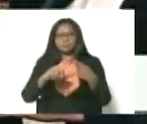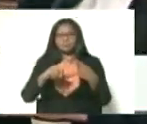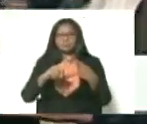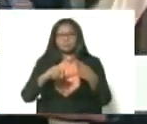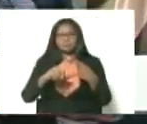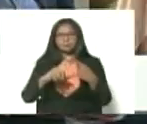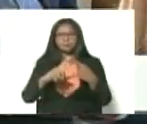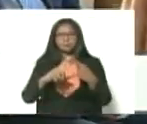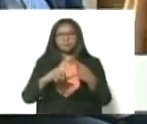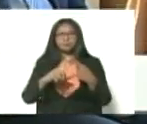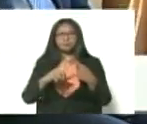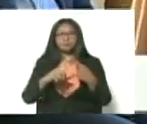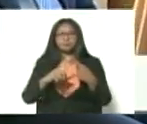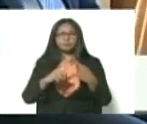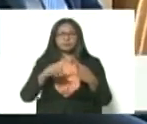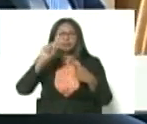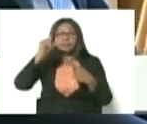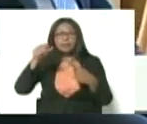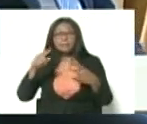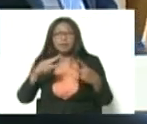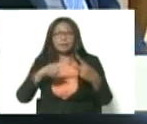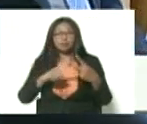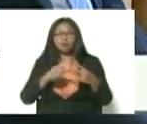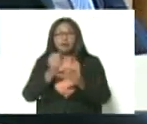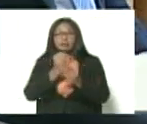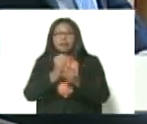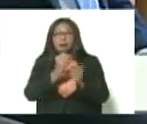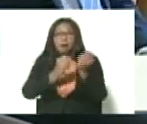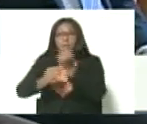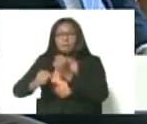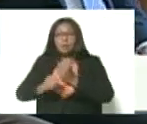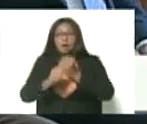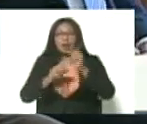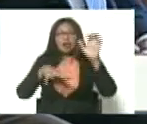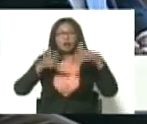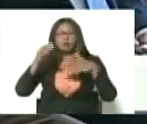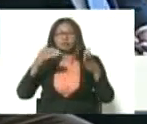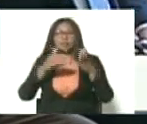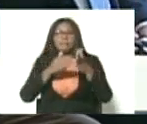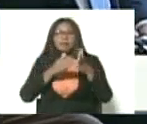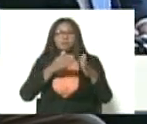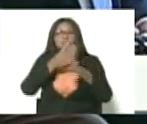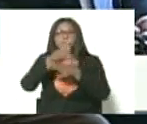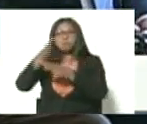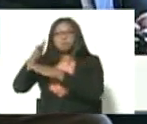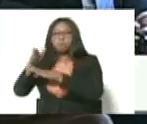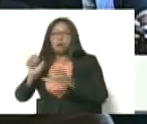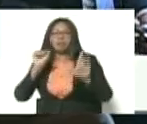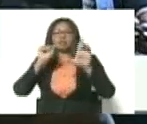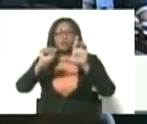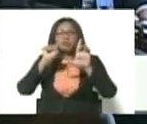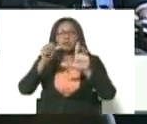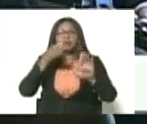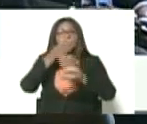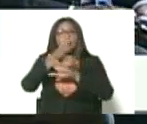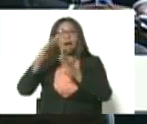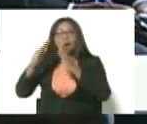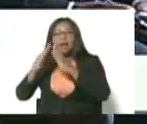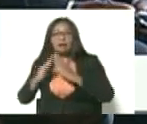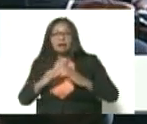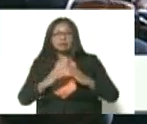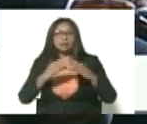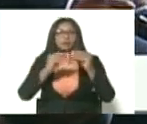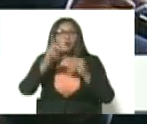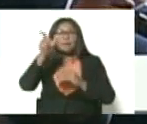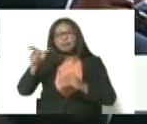a todo el personal sanitario, a las 14.000 brigadas de visita casa por casa, a todo el